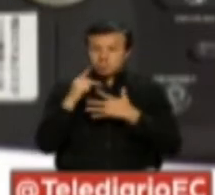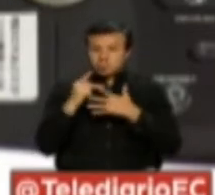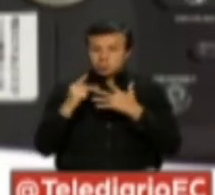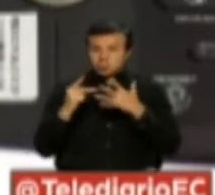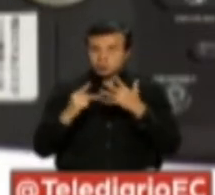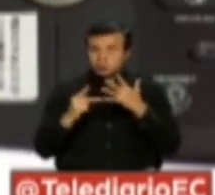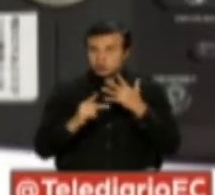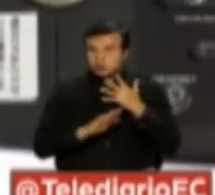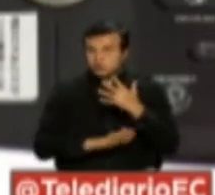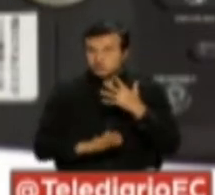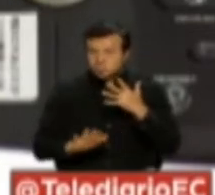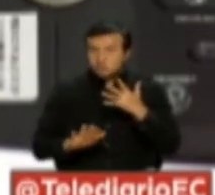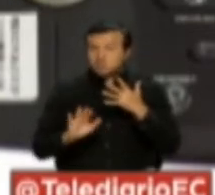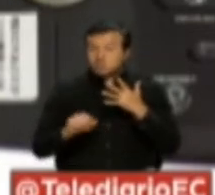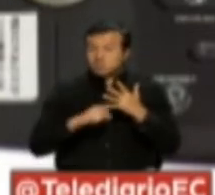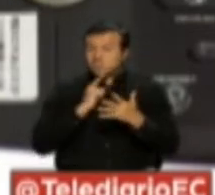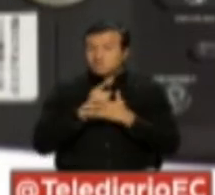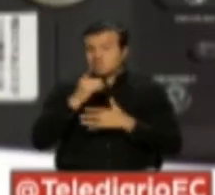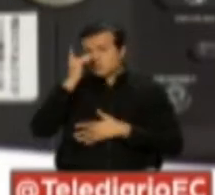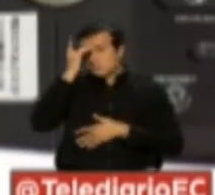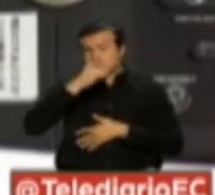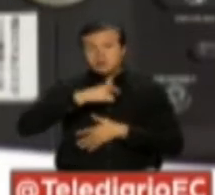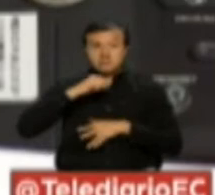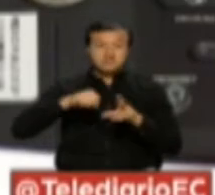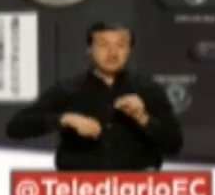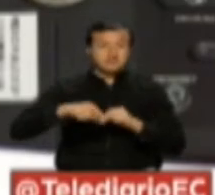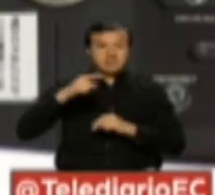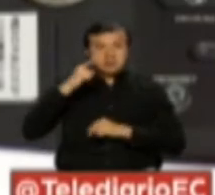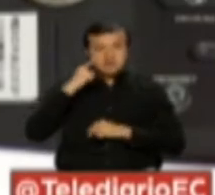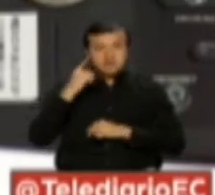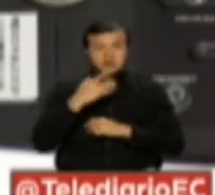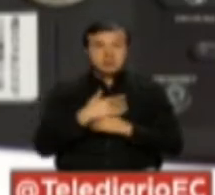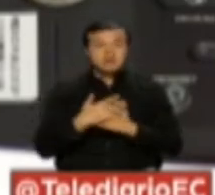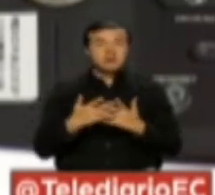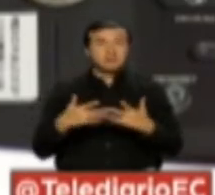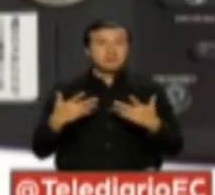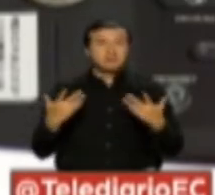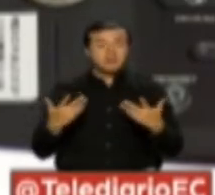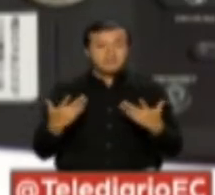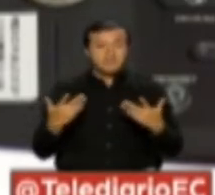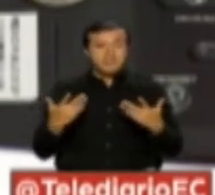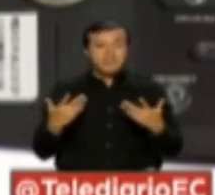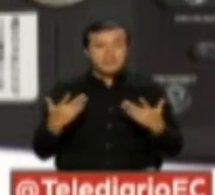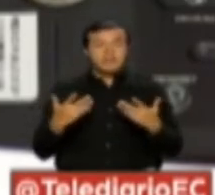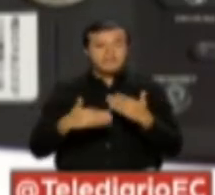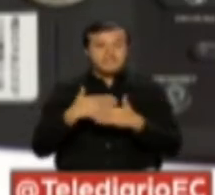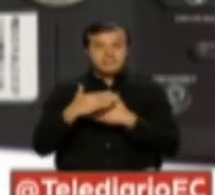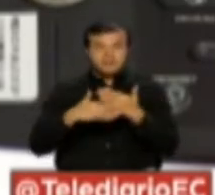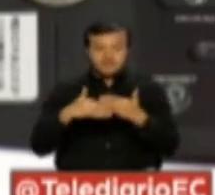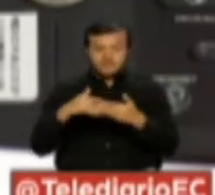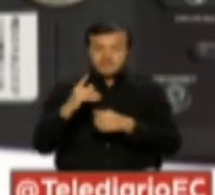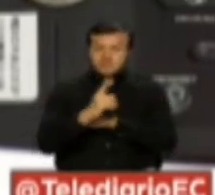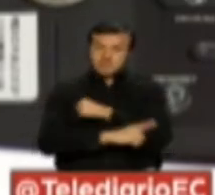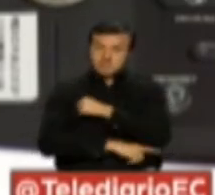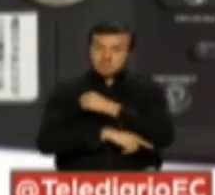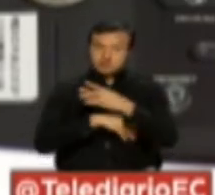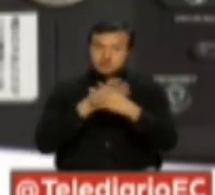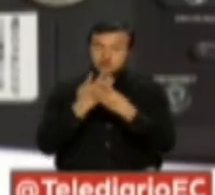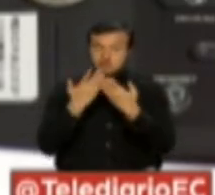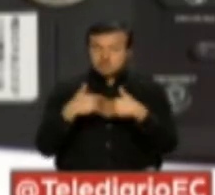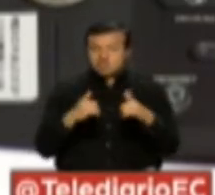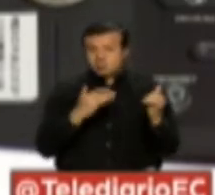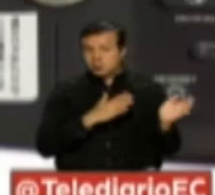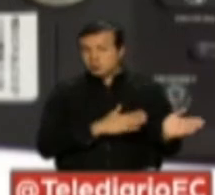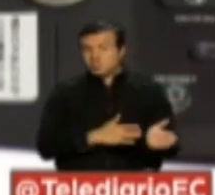cargo y de descargo se pueda resolver si es que existen o no elementos para un procesamiento penal. Pero en este caso,